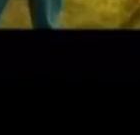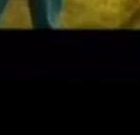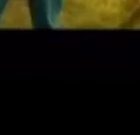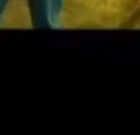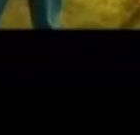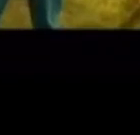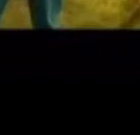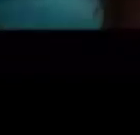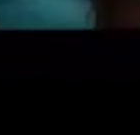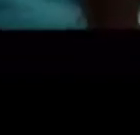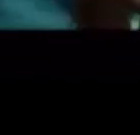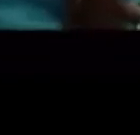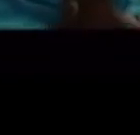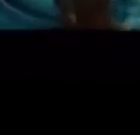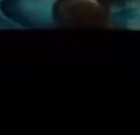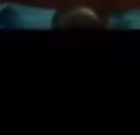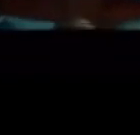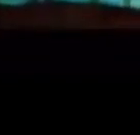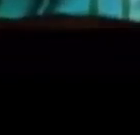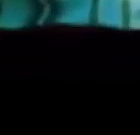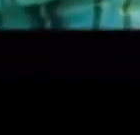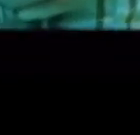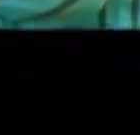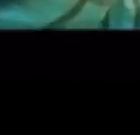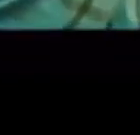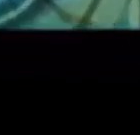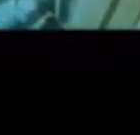Envuelto en timidez tan pasmosa,